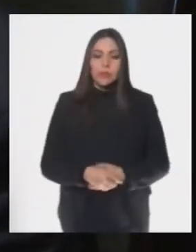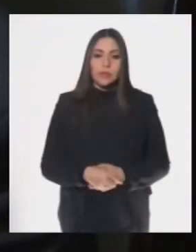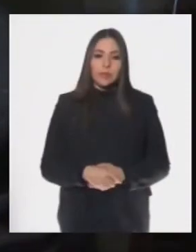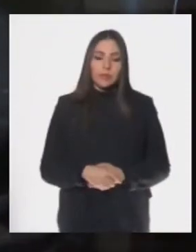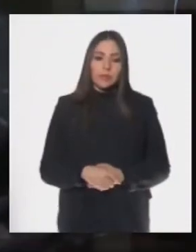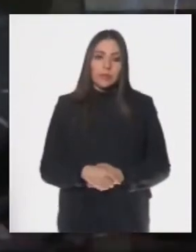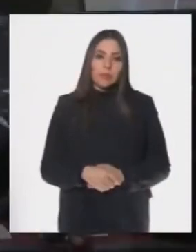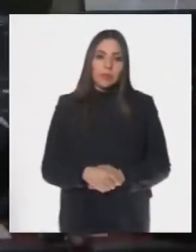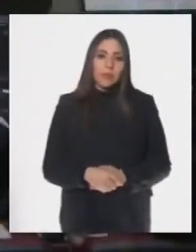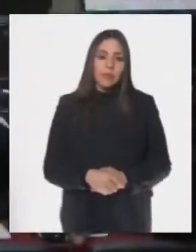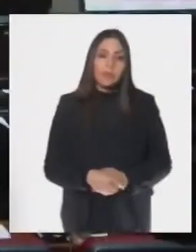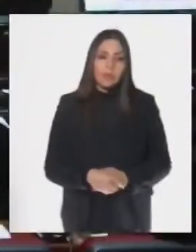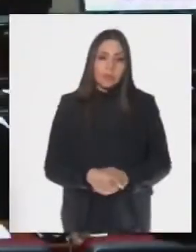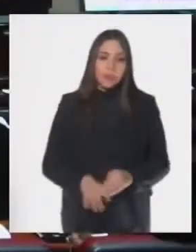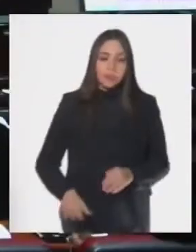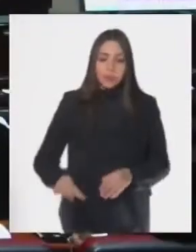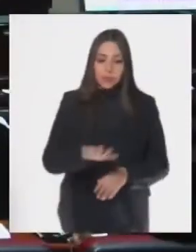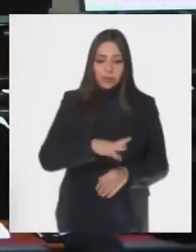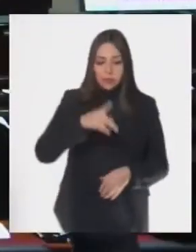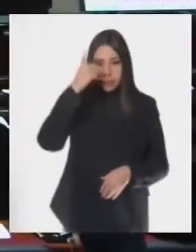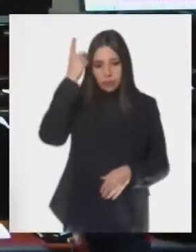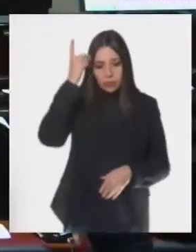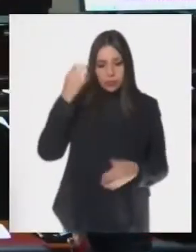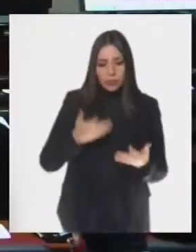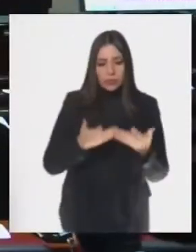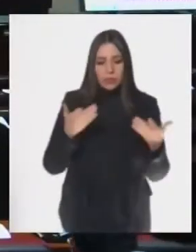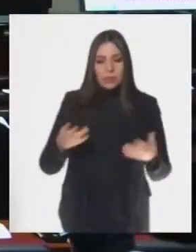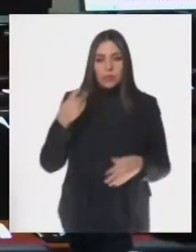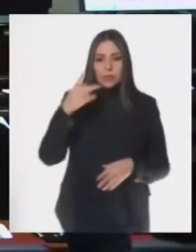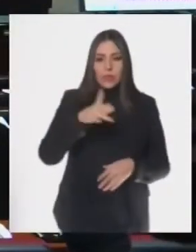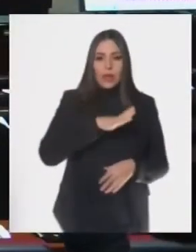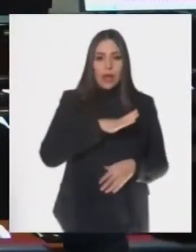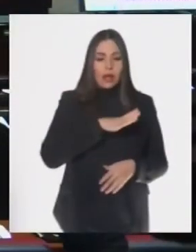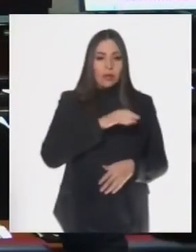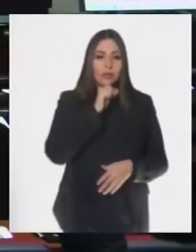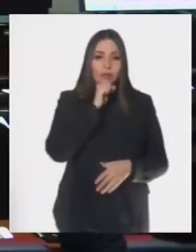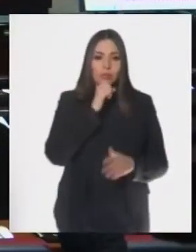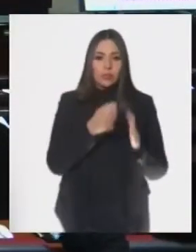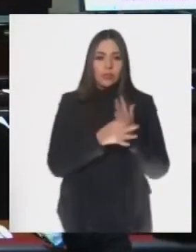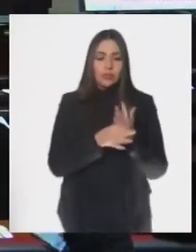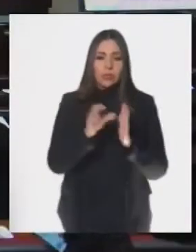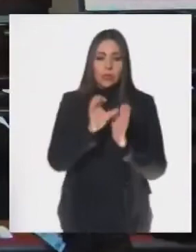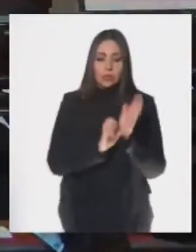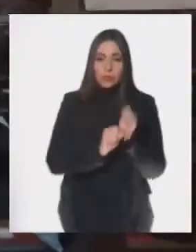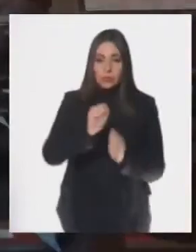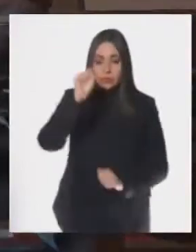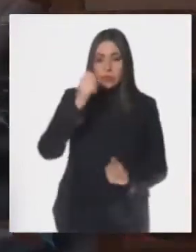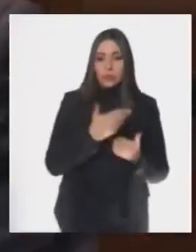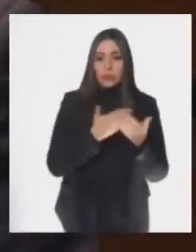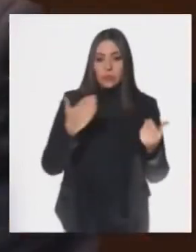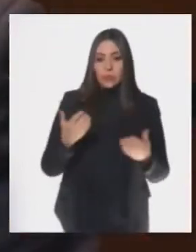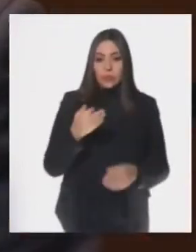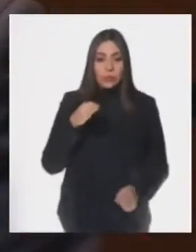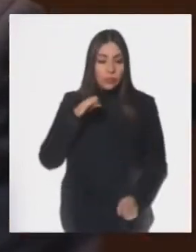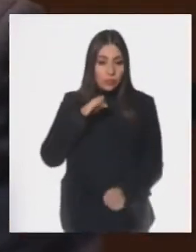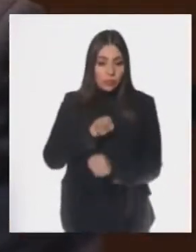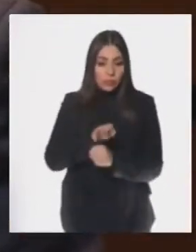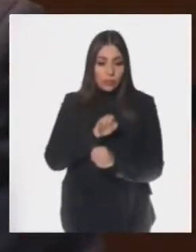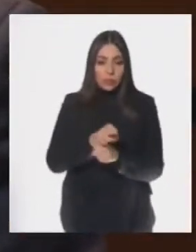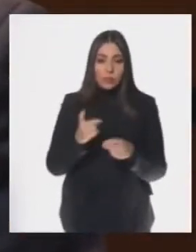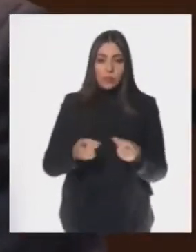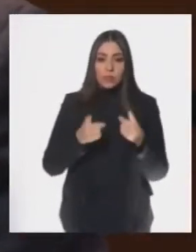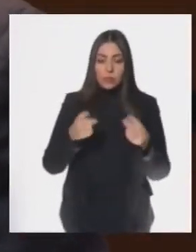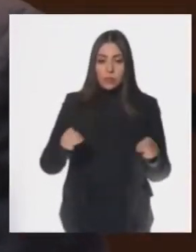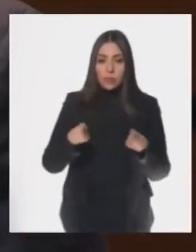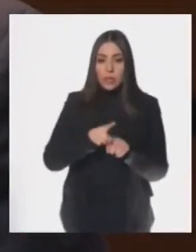propiedad ejidal es un derecho social que consagra nuestra Constitución política. Protegerla y garantizar su reparto igualitario es una